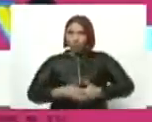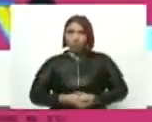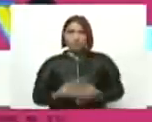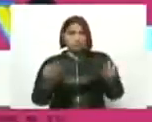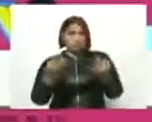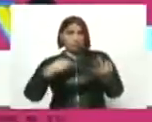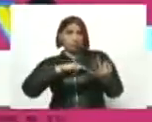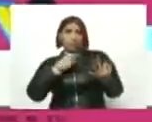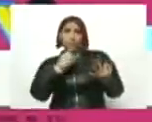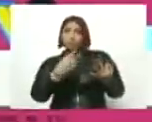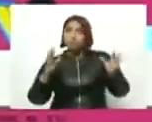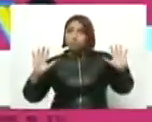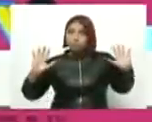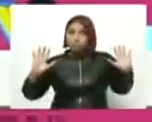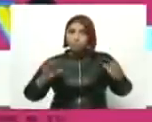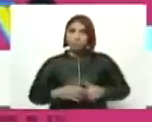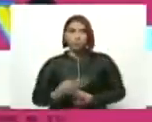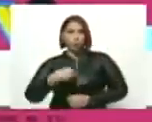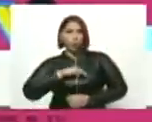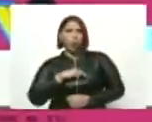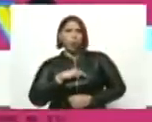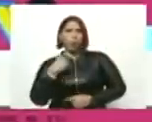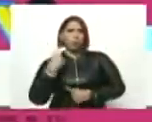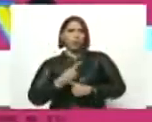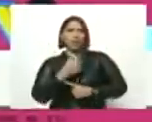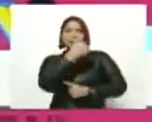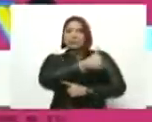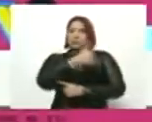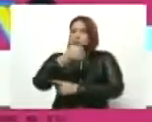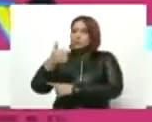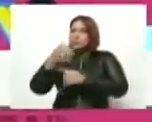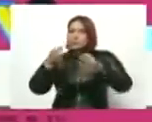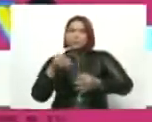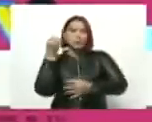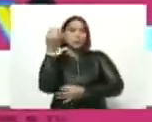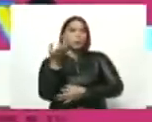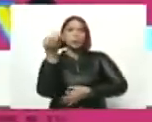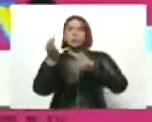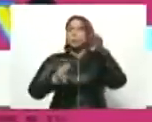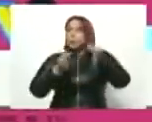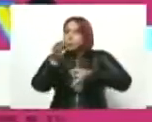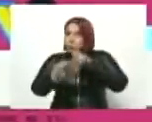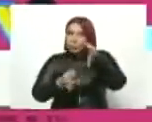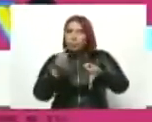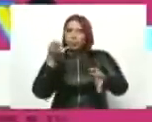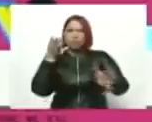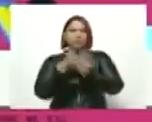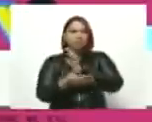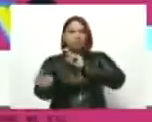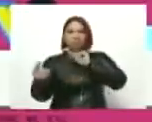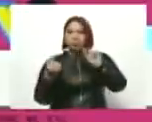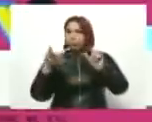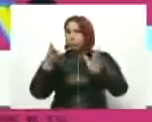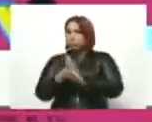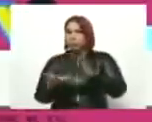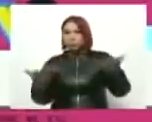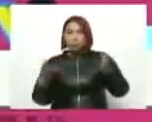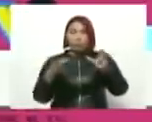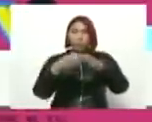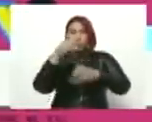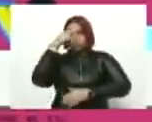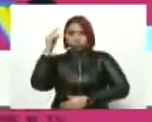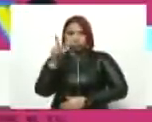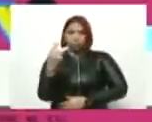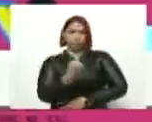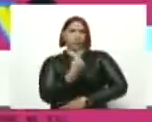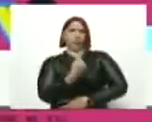Siempre lo hemos dicho y lo hemos puesto en cada una de los congresos, en las intervenciones. Este partido no es un